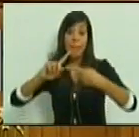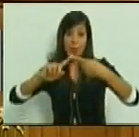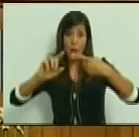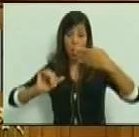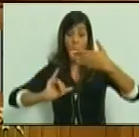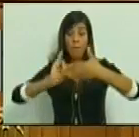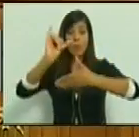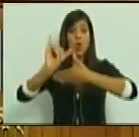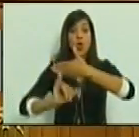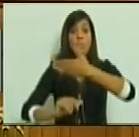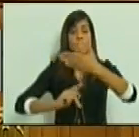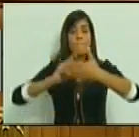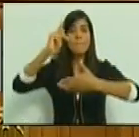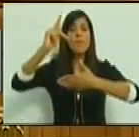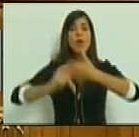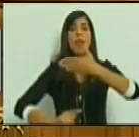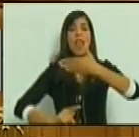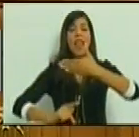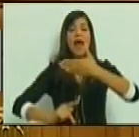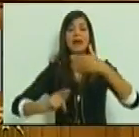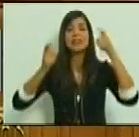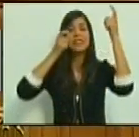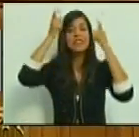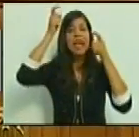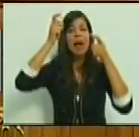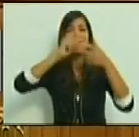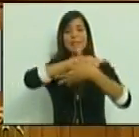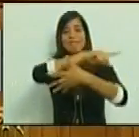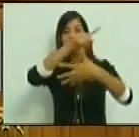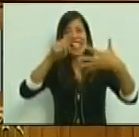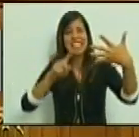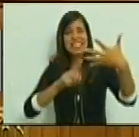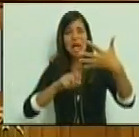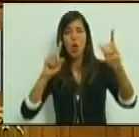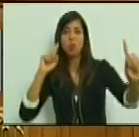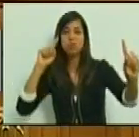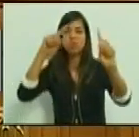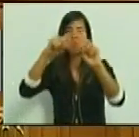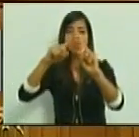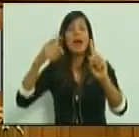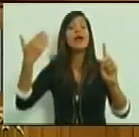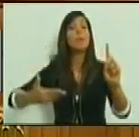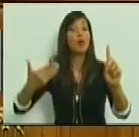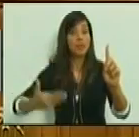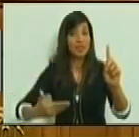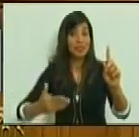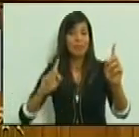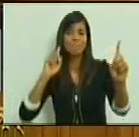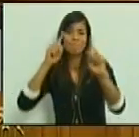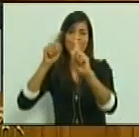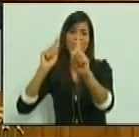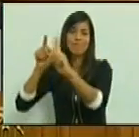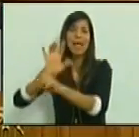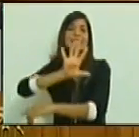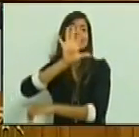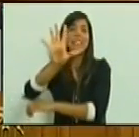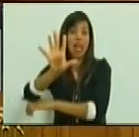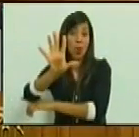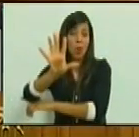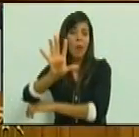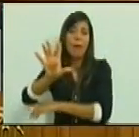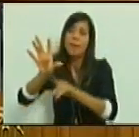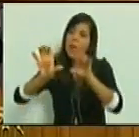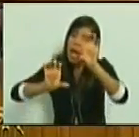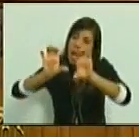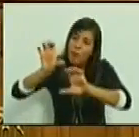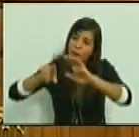patria con sus 5 grandes objetivos históricos. Objetivos históricos que cuando los analizamos parecieran